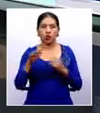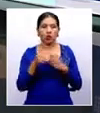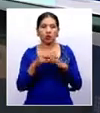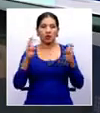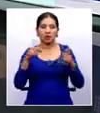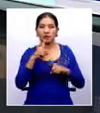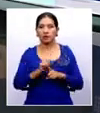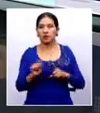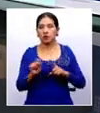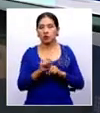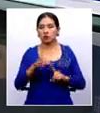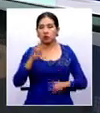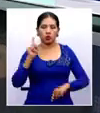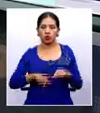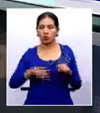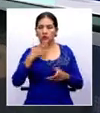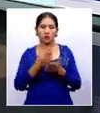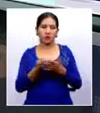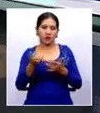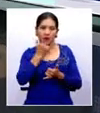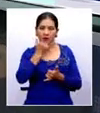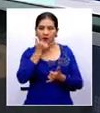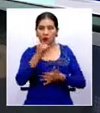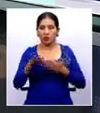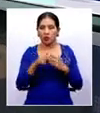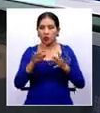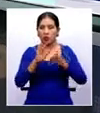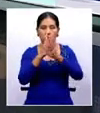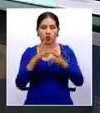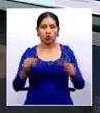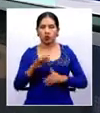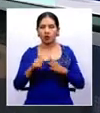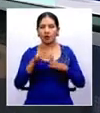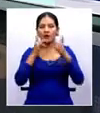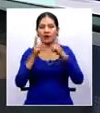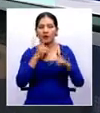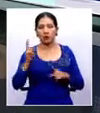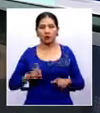deben darse en ese nivel, pero tienen que encontrarse las soluciones dialogadas.